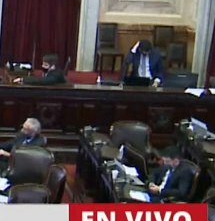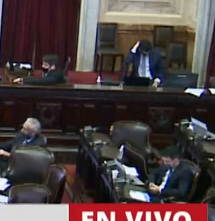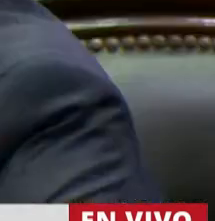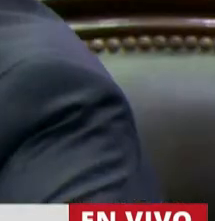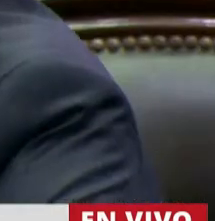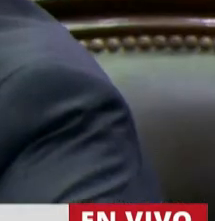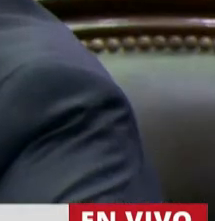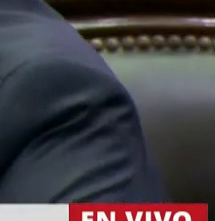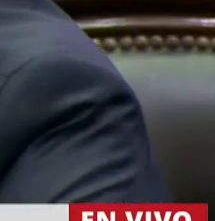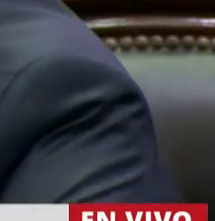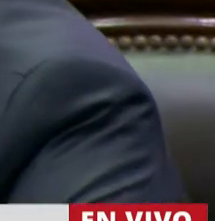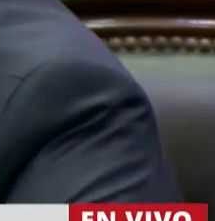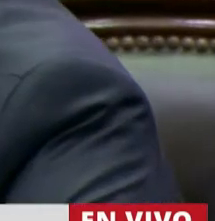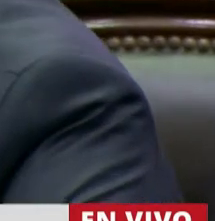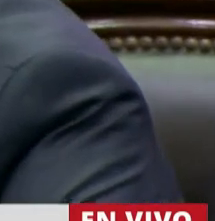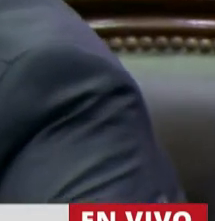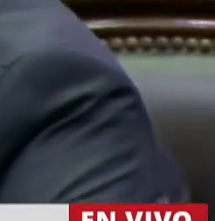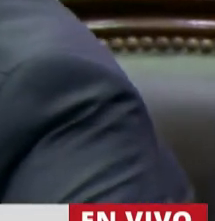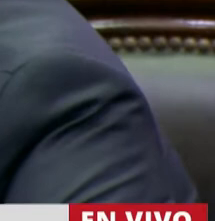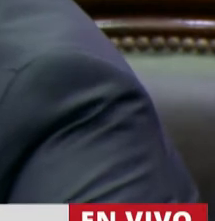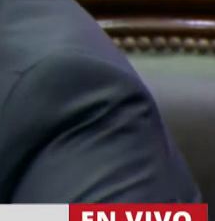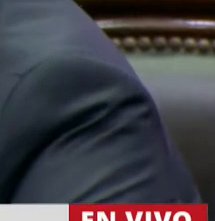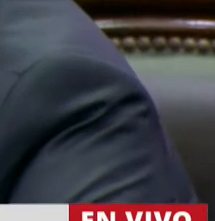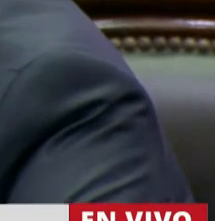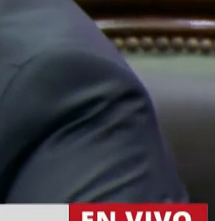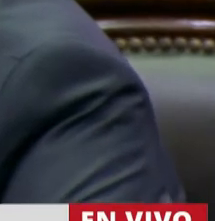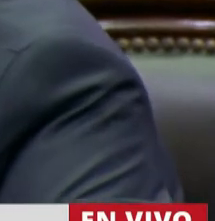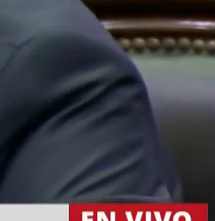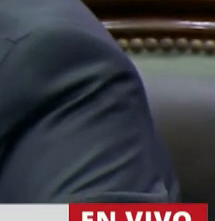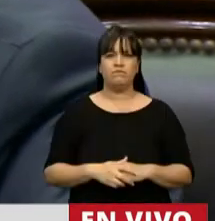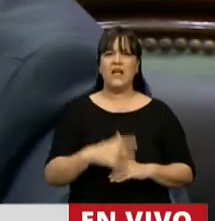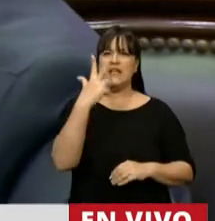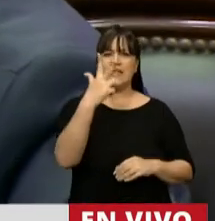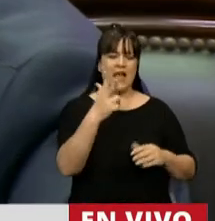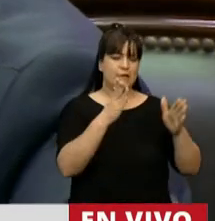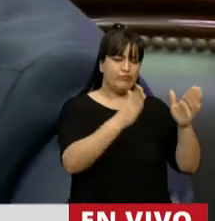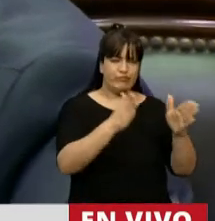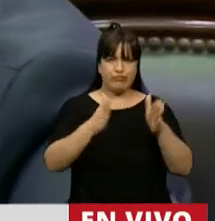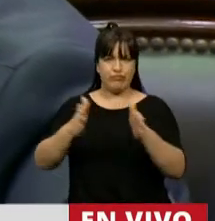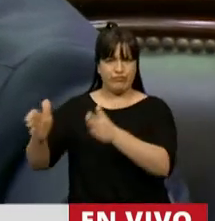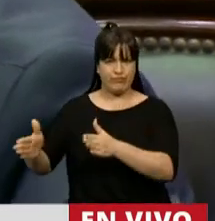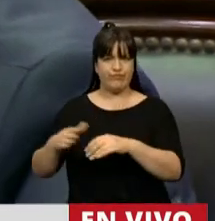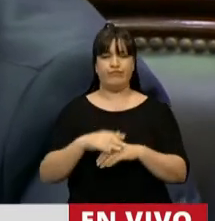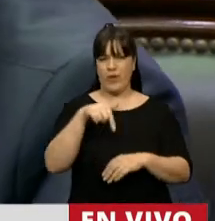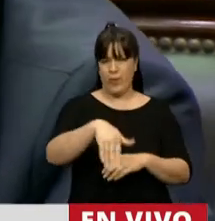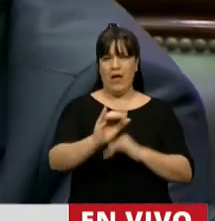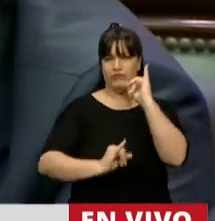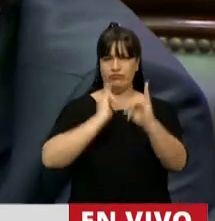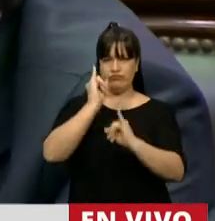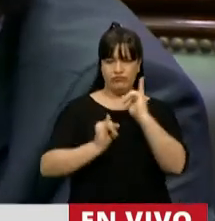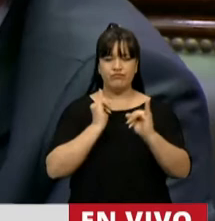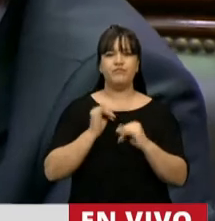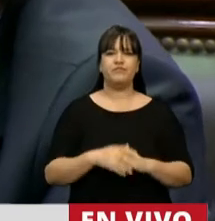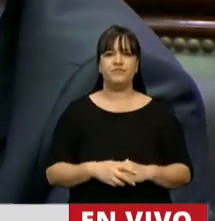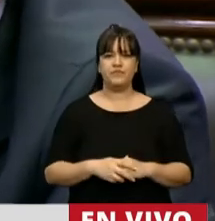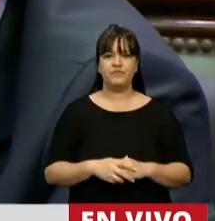desarrollar mi intervención, señor presidente, en tres aspectos. Uno,